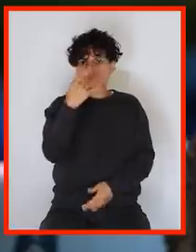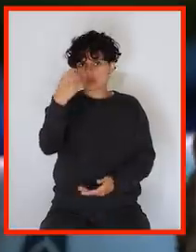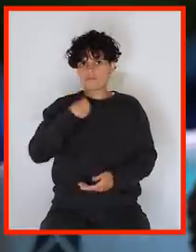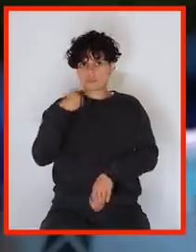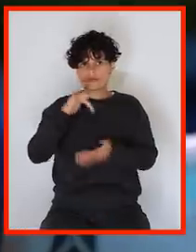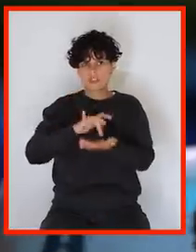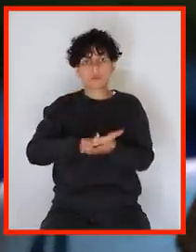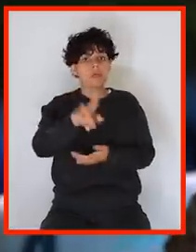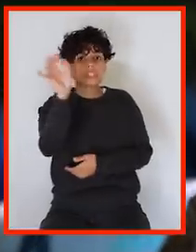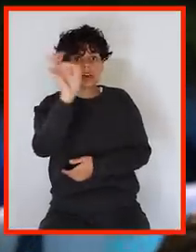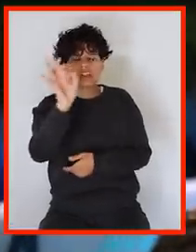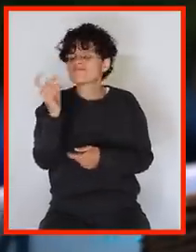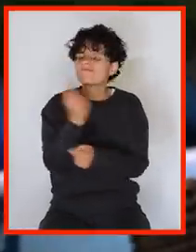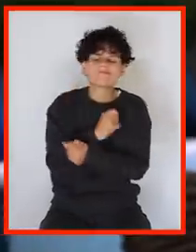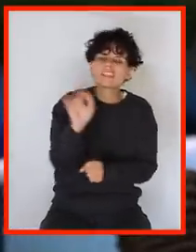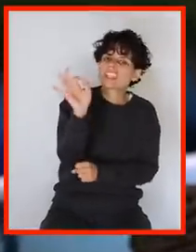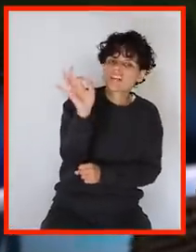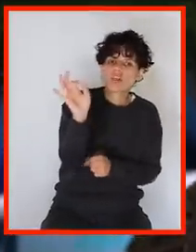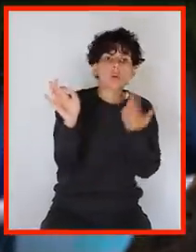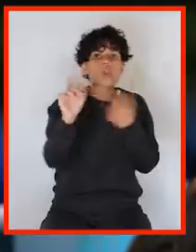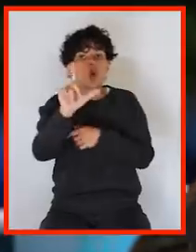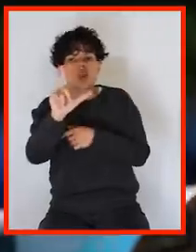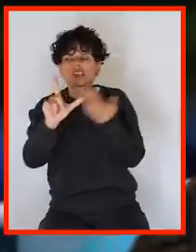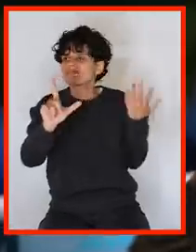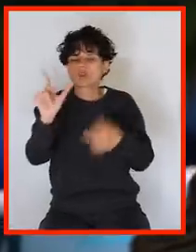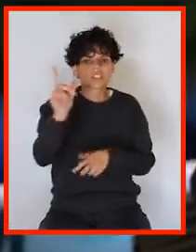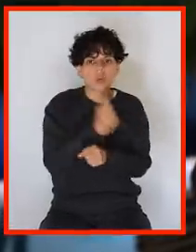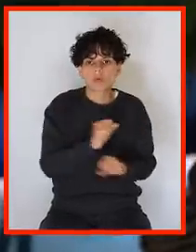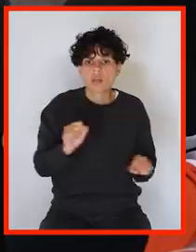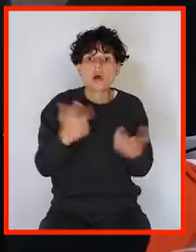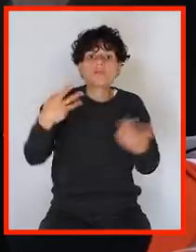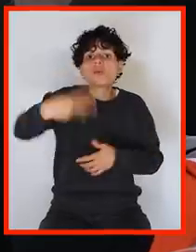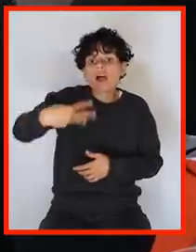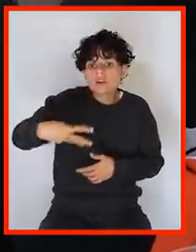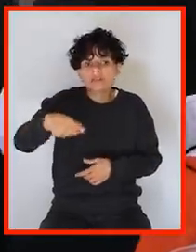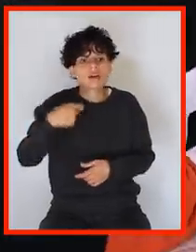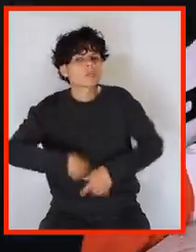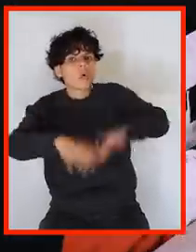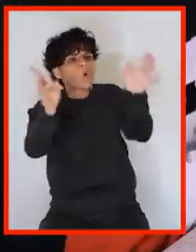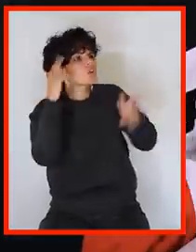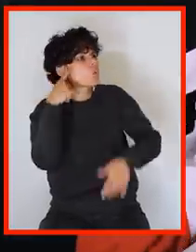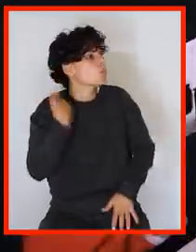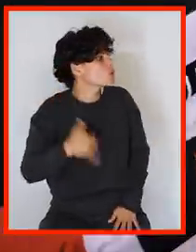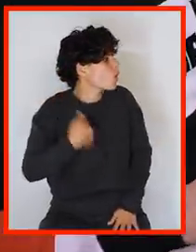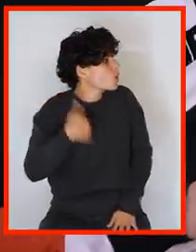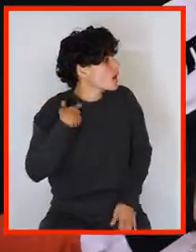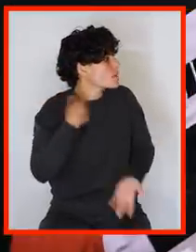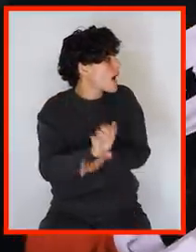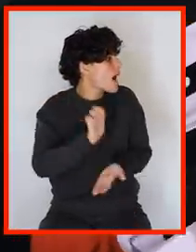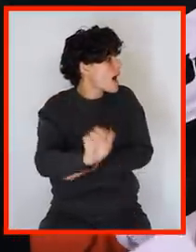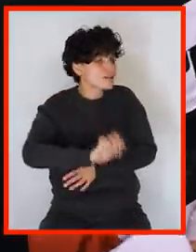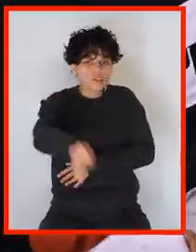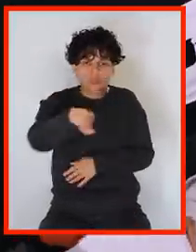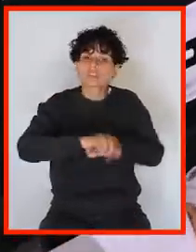cuando tú queráis, po, hermano. Me dice, ya grabémoslo el sábado. Puta, no puedo el sábado, po. Grabémoslo el lunes. Puta, no puedo el lunes. Ya grabémoslo el martes, pero, entonces, weón, po. Que tú eres mal genio, weón. Oye, yo